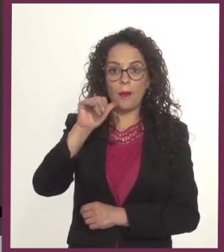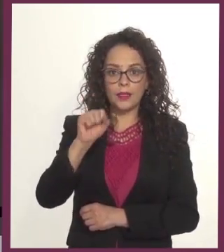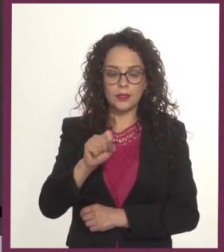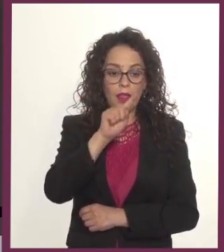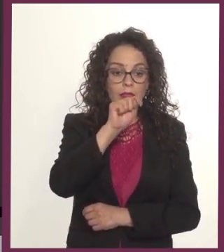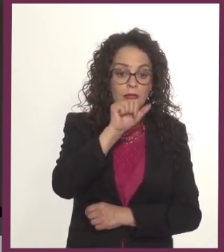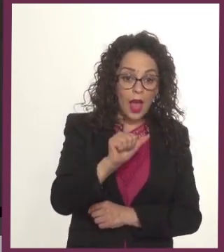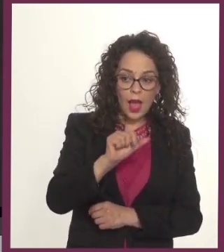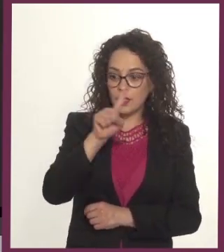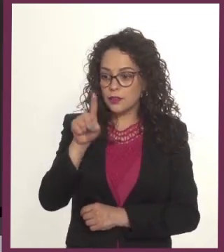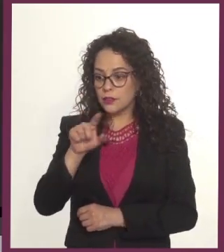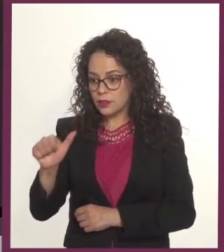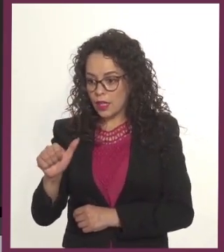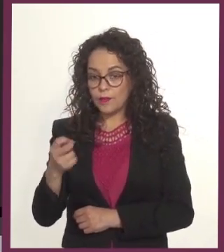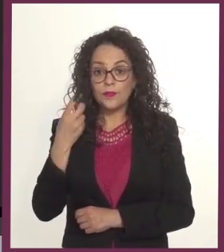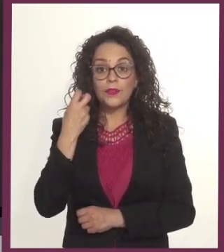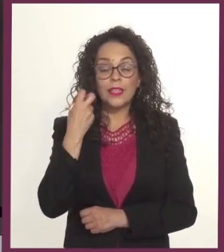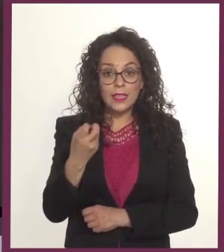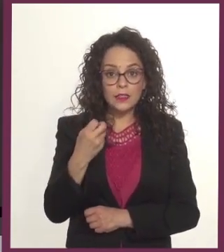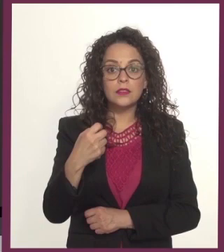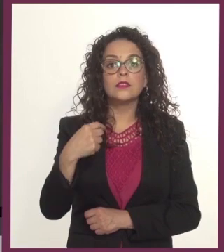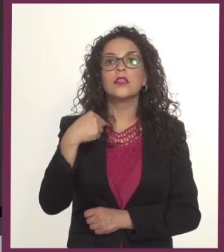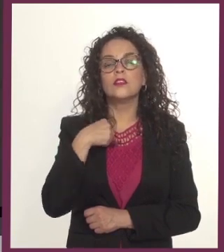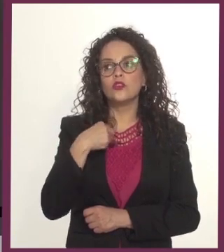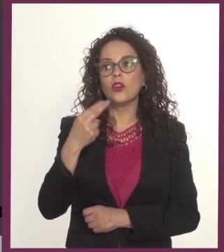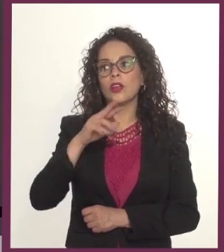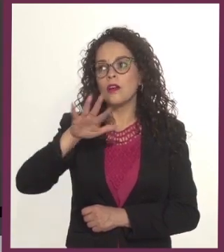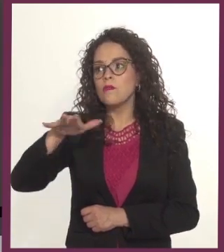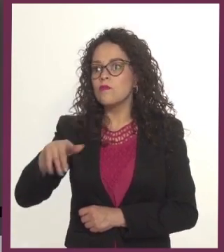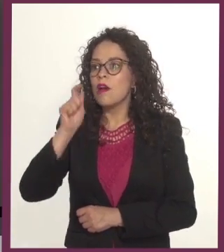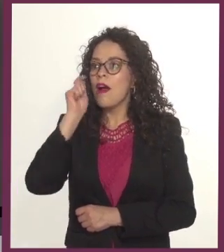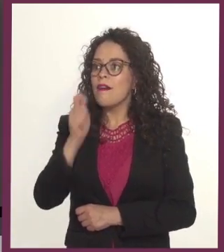estoy bebiendo té y entonces sé que taza tiene